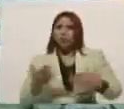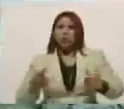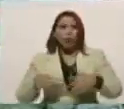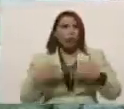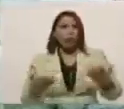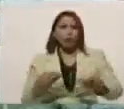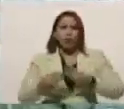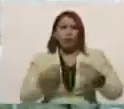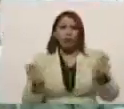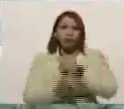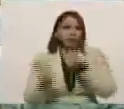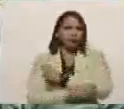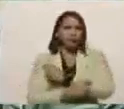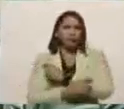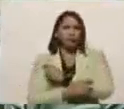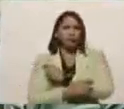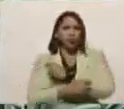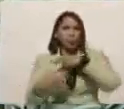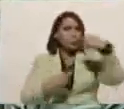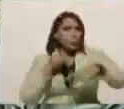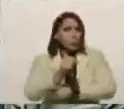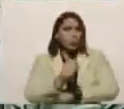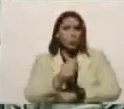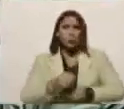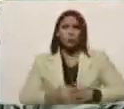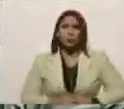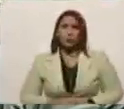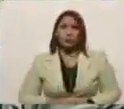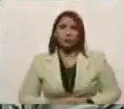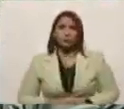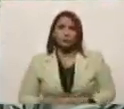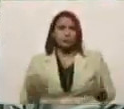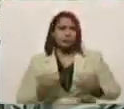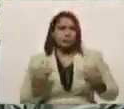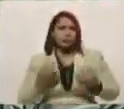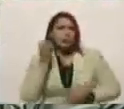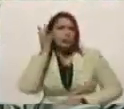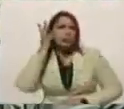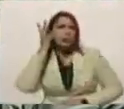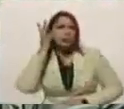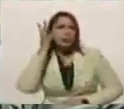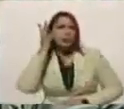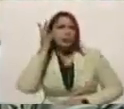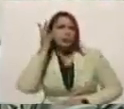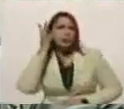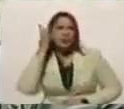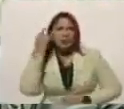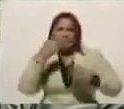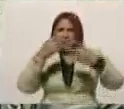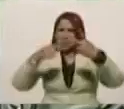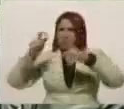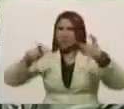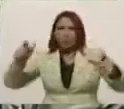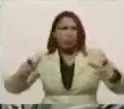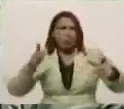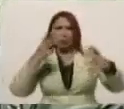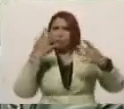hacer cambios revolucionarios, siempre surgen aquellos que no lo entienden,